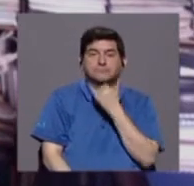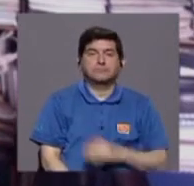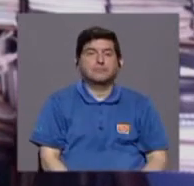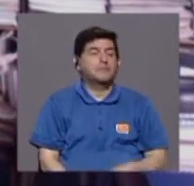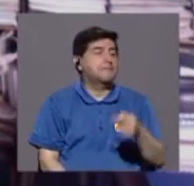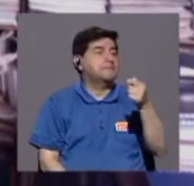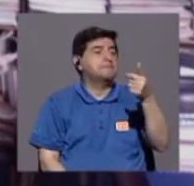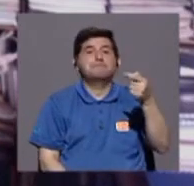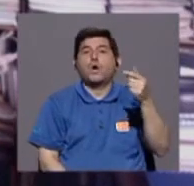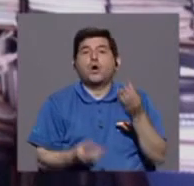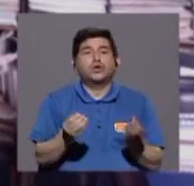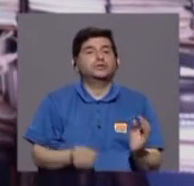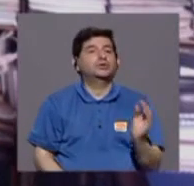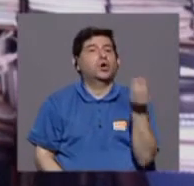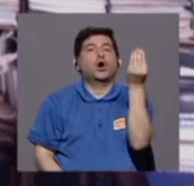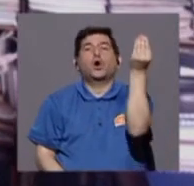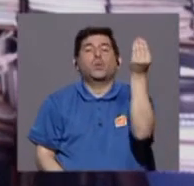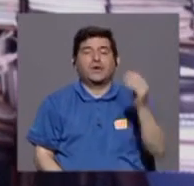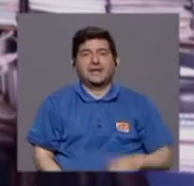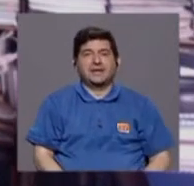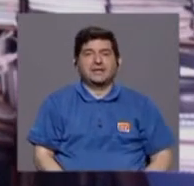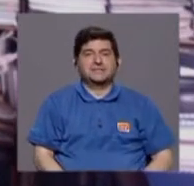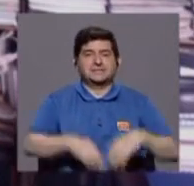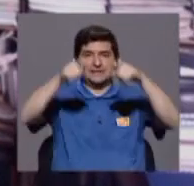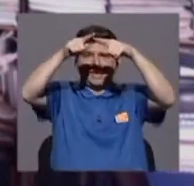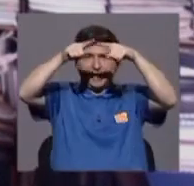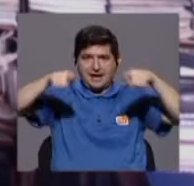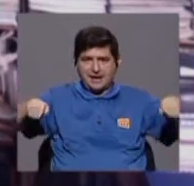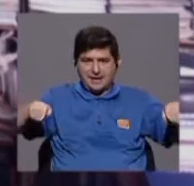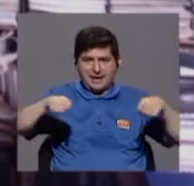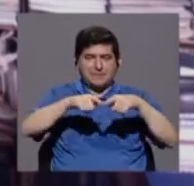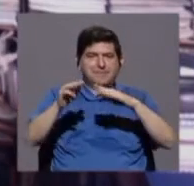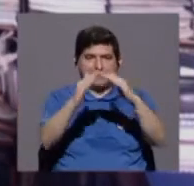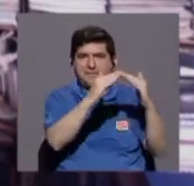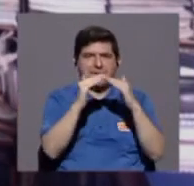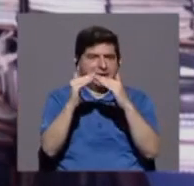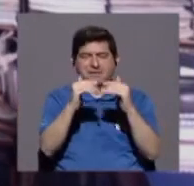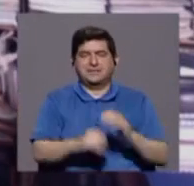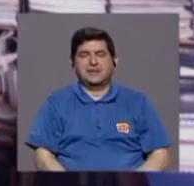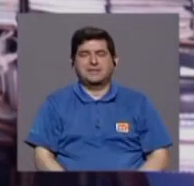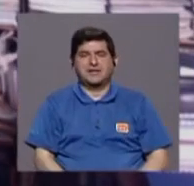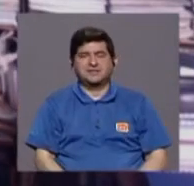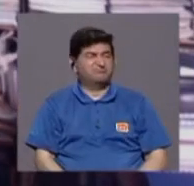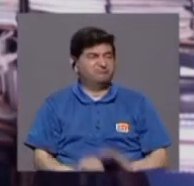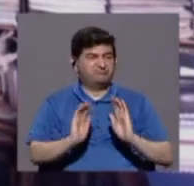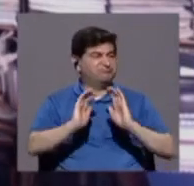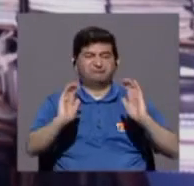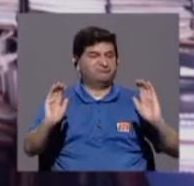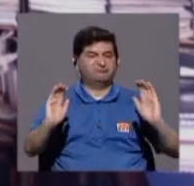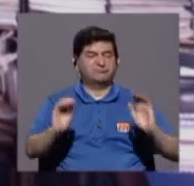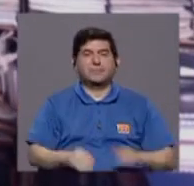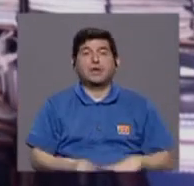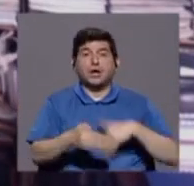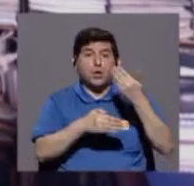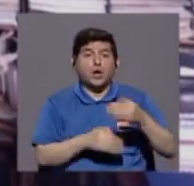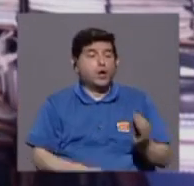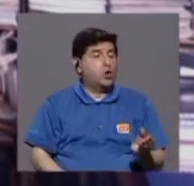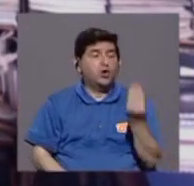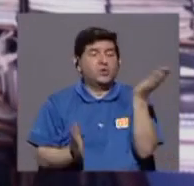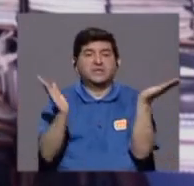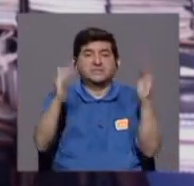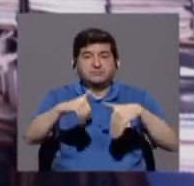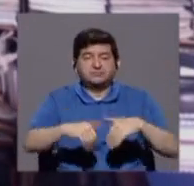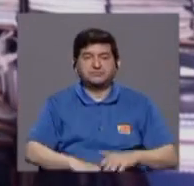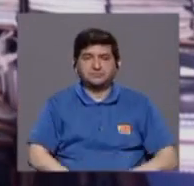pocos jóvenes en la base de la pirámide poblacional, pocos niños después y pocos jóvenes. Ese es